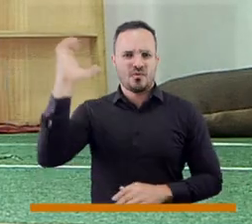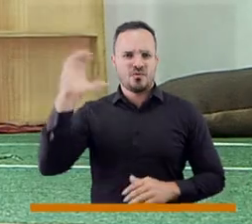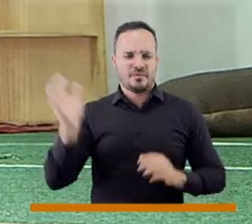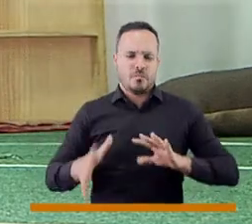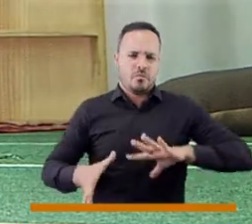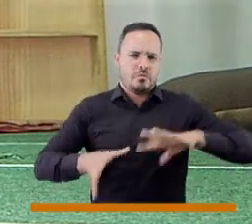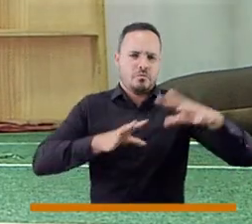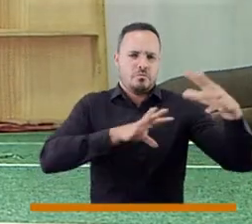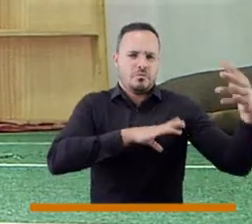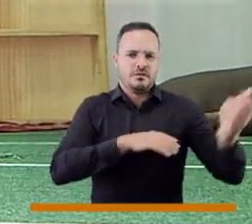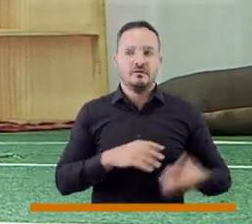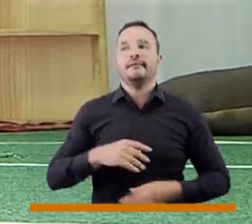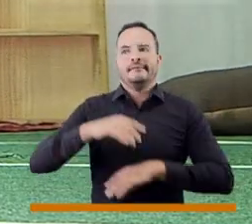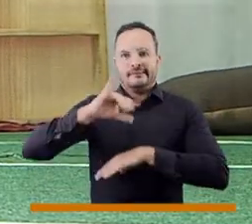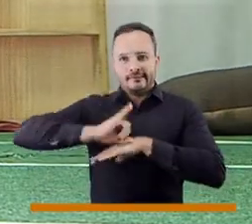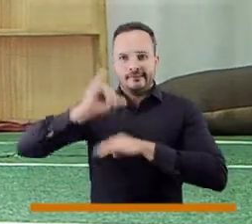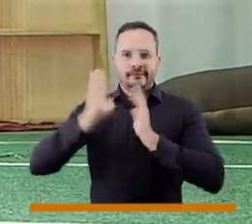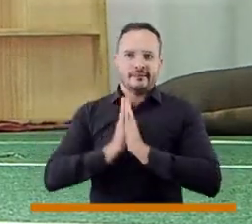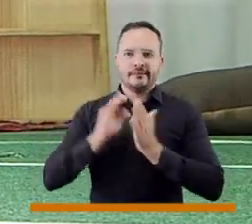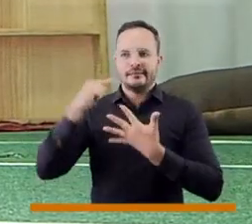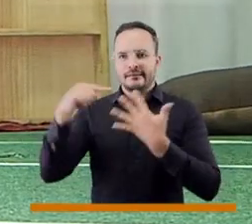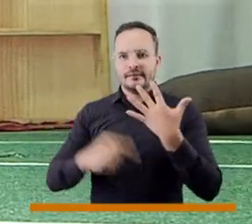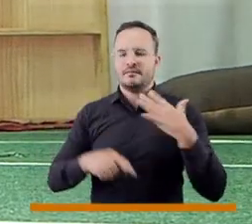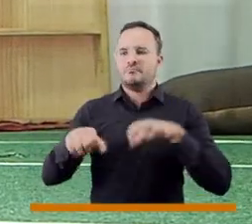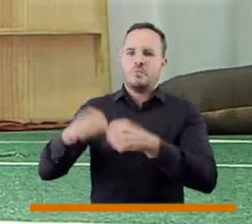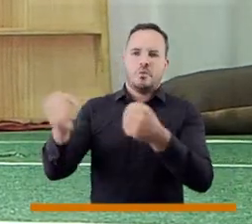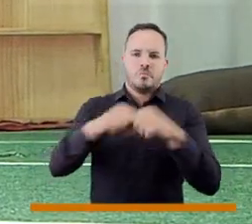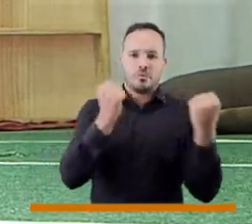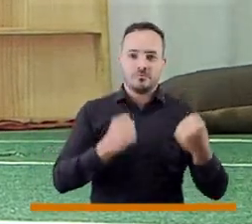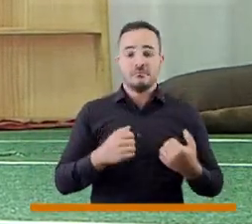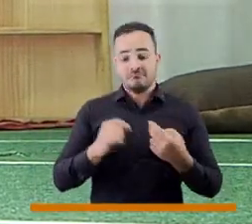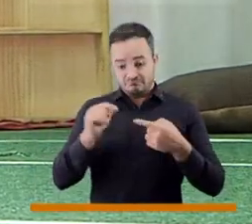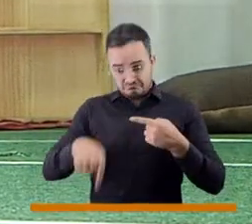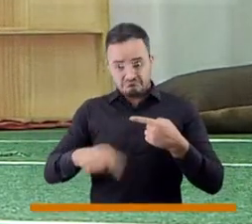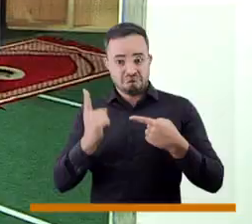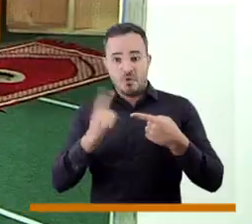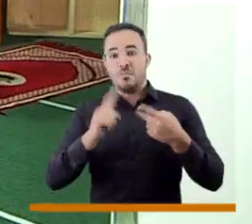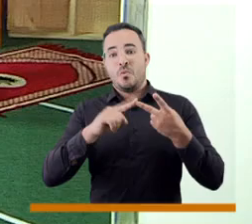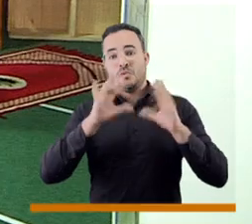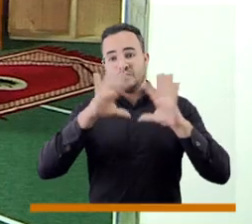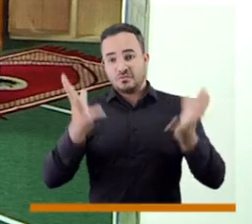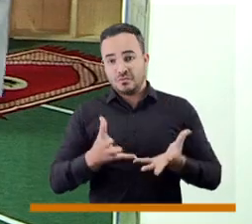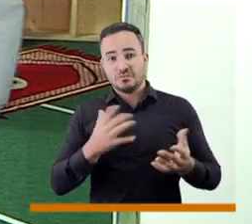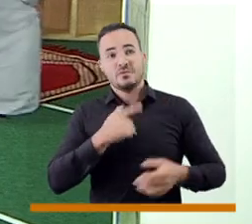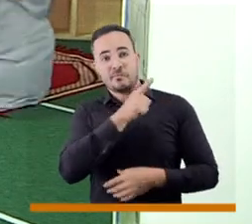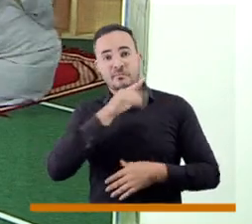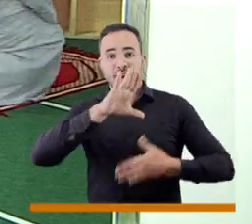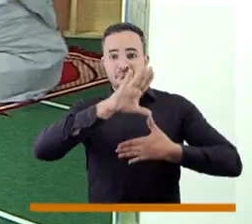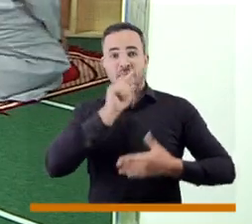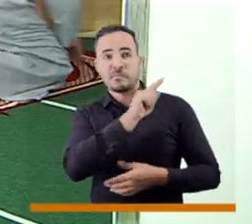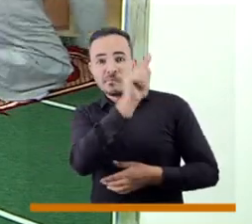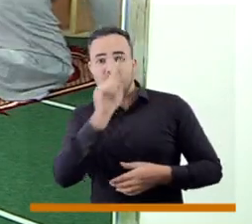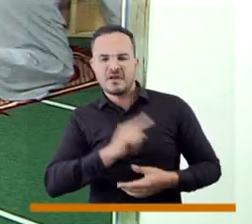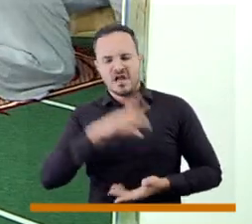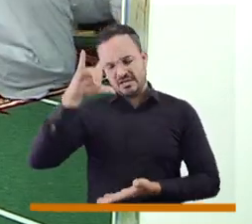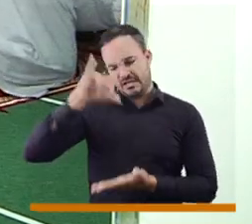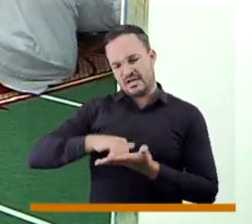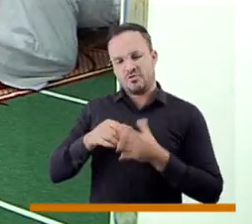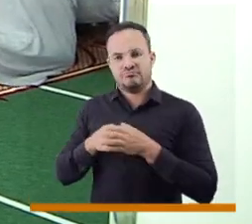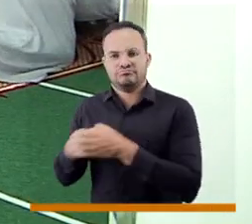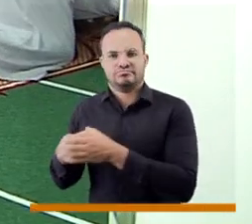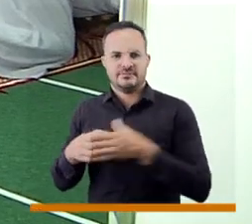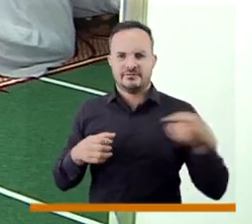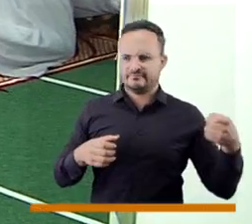manifestaciones del paro nacional, lo hemos visto incluso en otras latitudes de nuestro continente donde se han